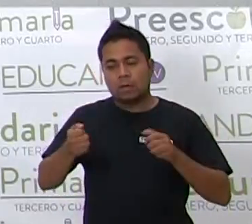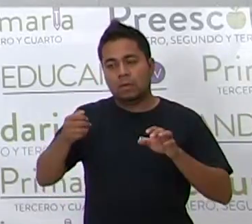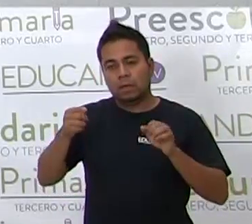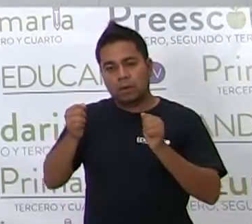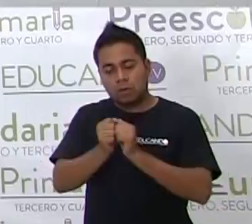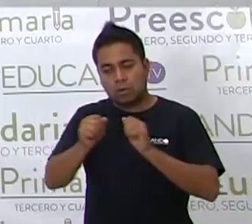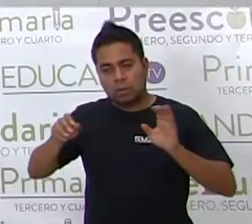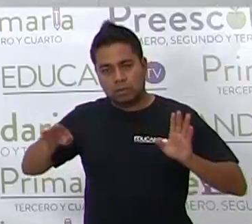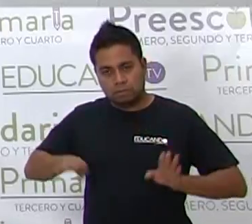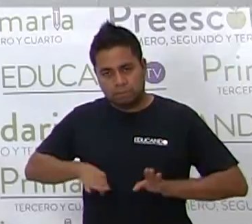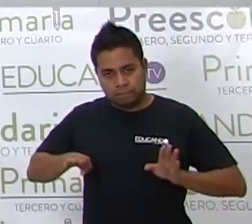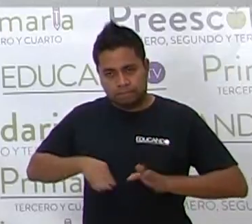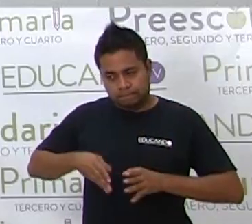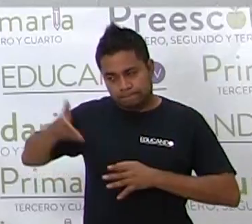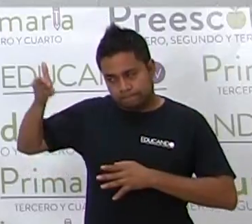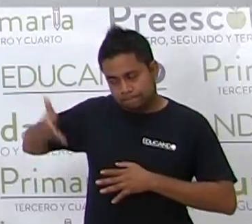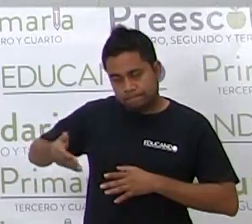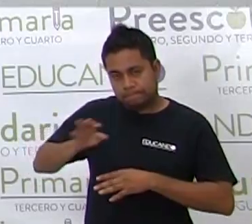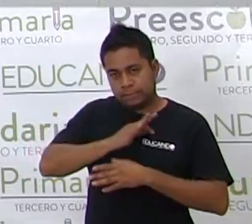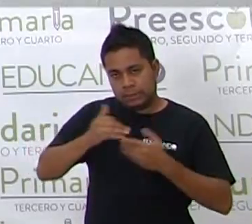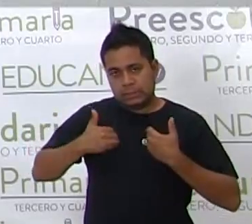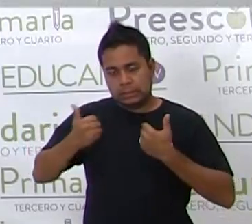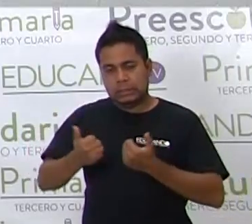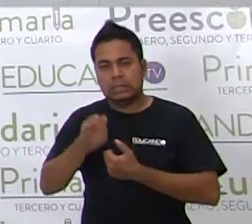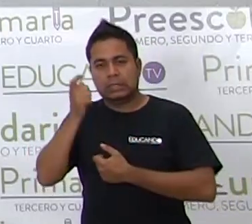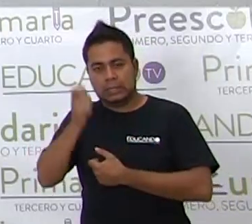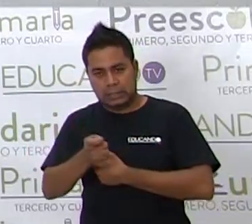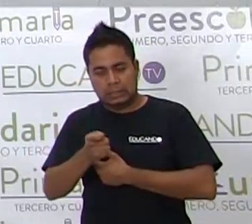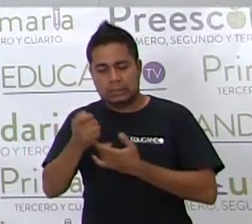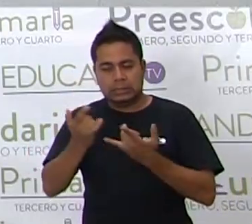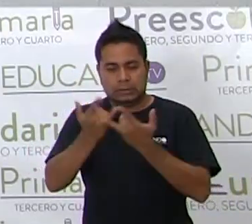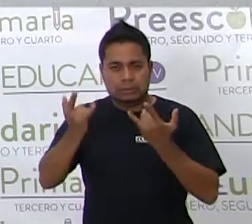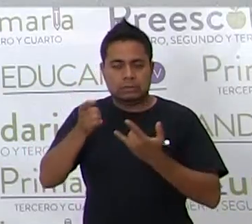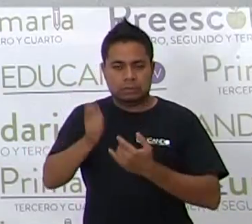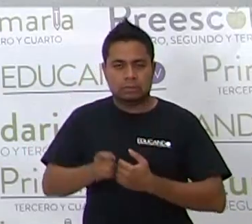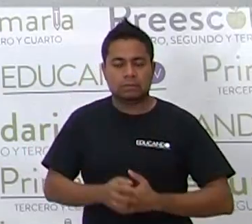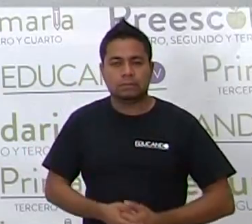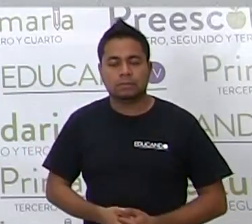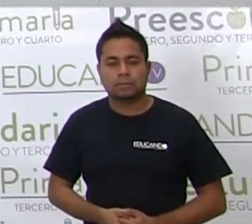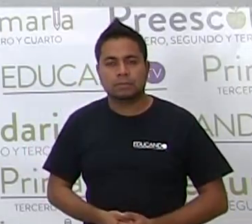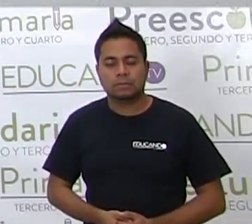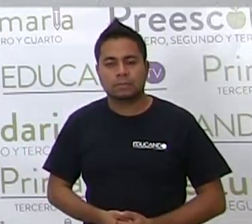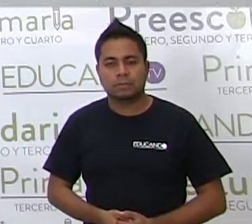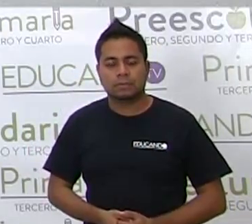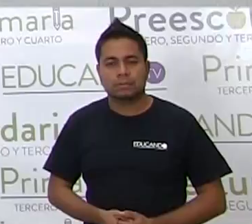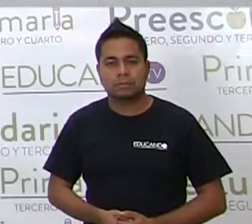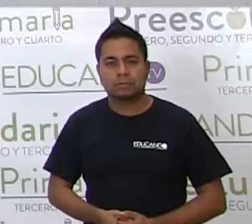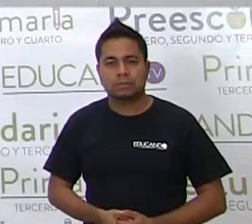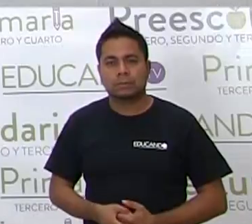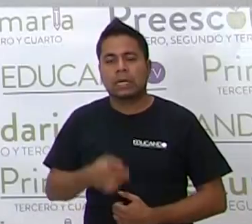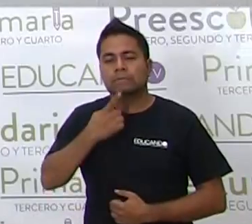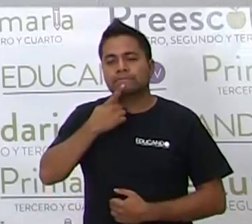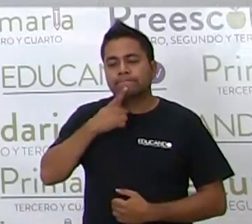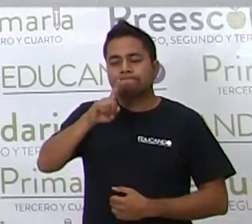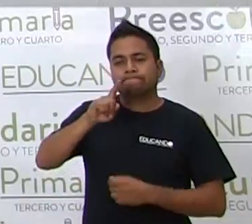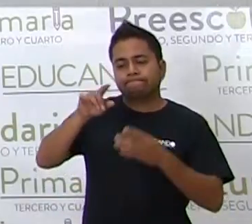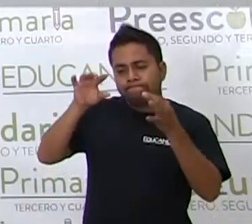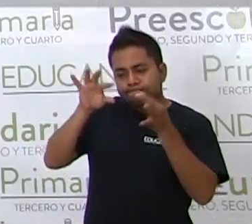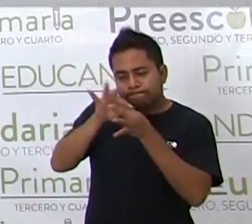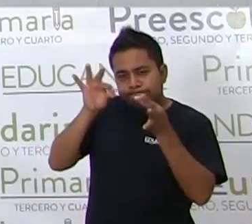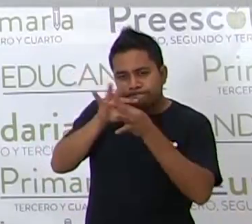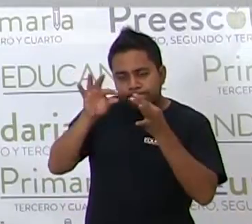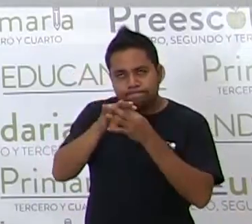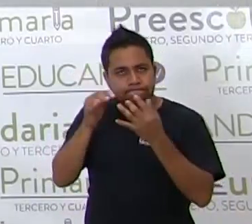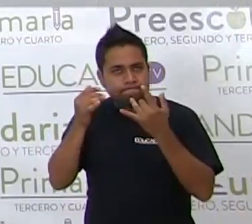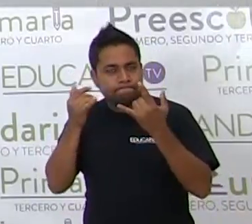a permitir entender mejor la leyenda. Dice que son relatos que surgen de la imaginación.